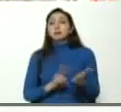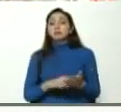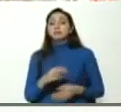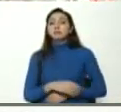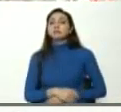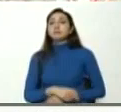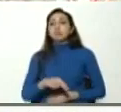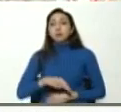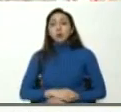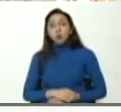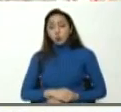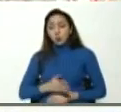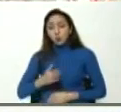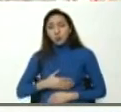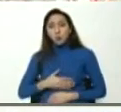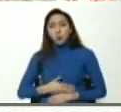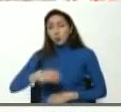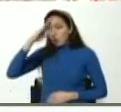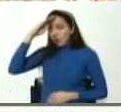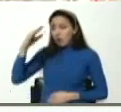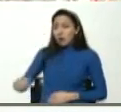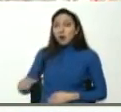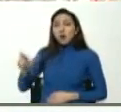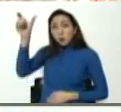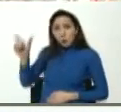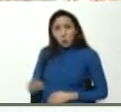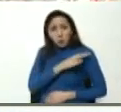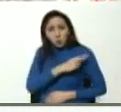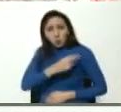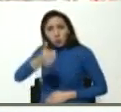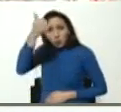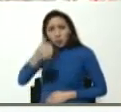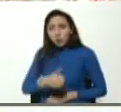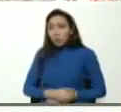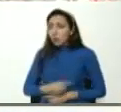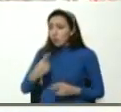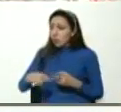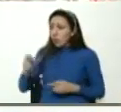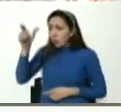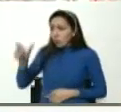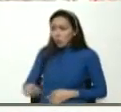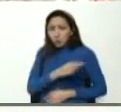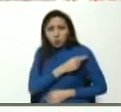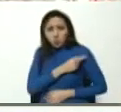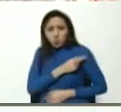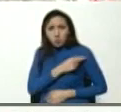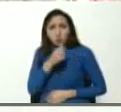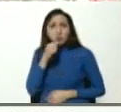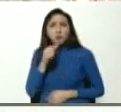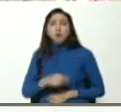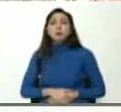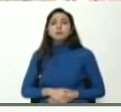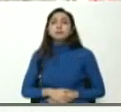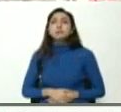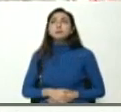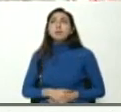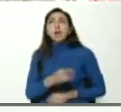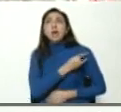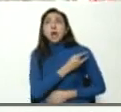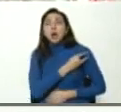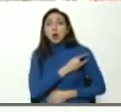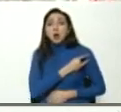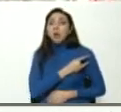que no sólo como líder militar félix osorio rector de la universidad militar bolivariana